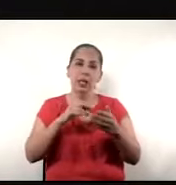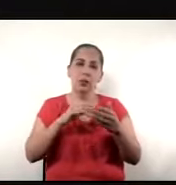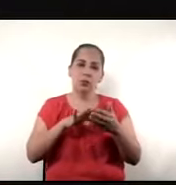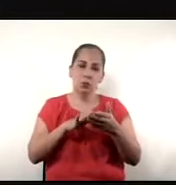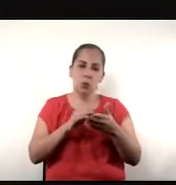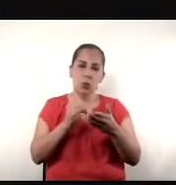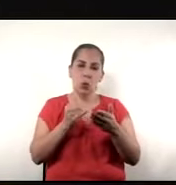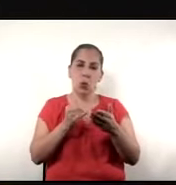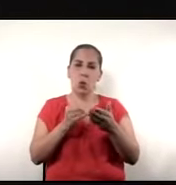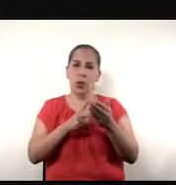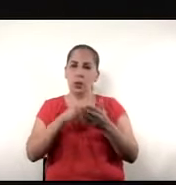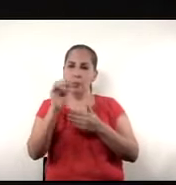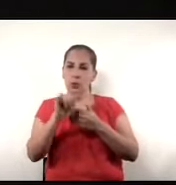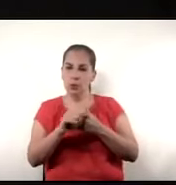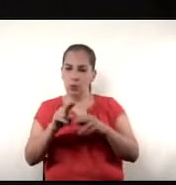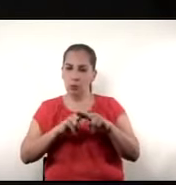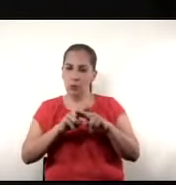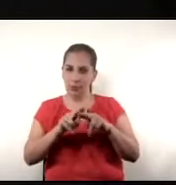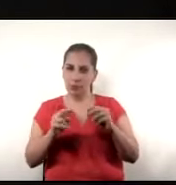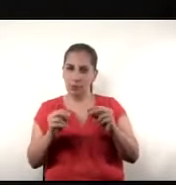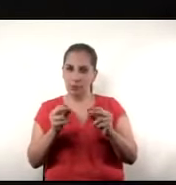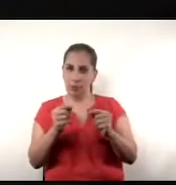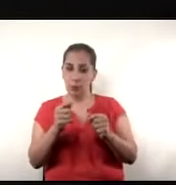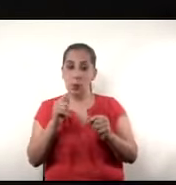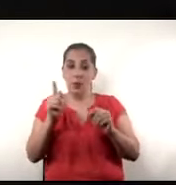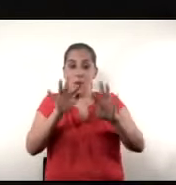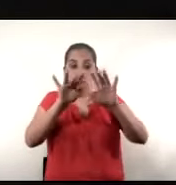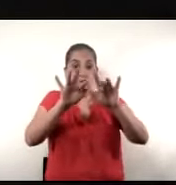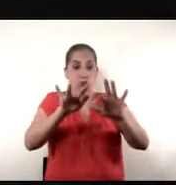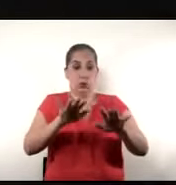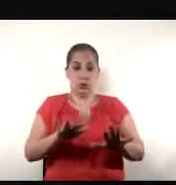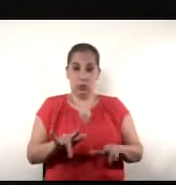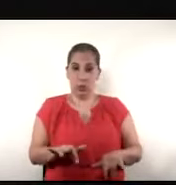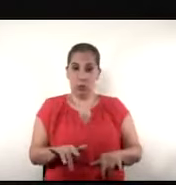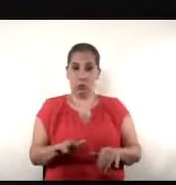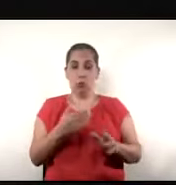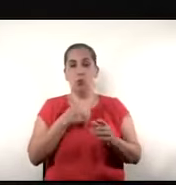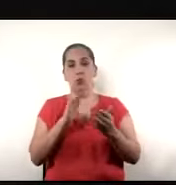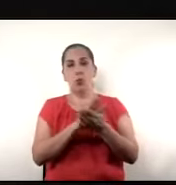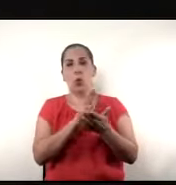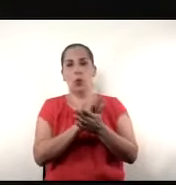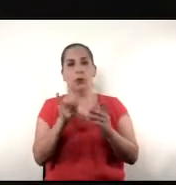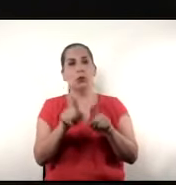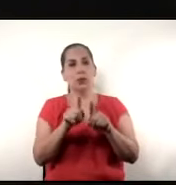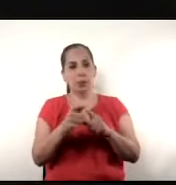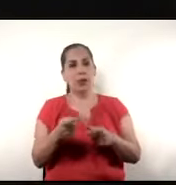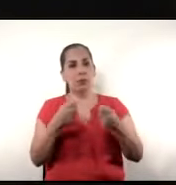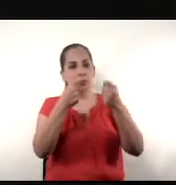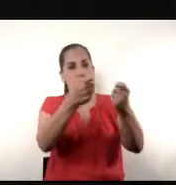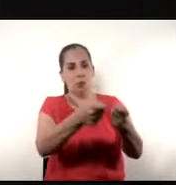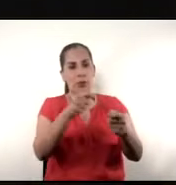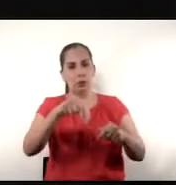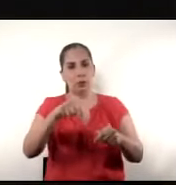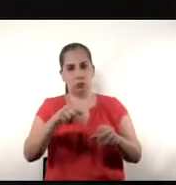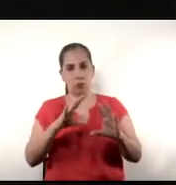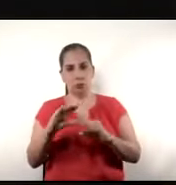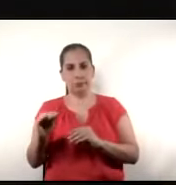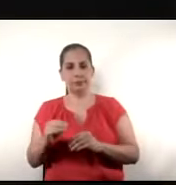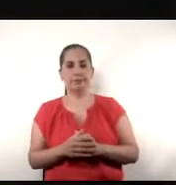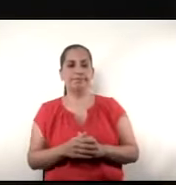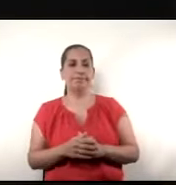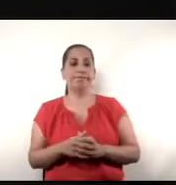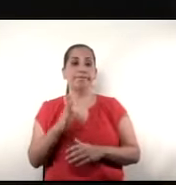tren rápido de pasajeros preparó un documento diagnóstico que también quisiéramos compartir con usted esta noche. Y